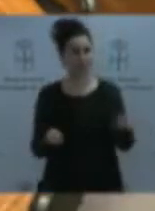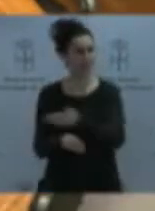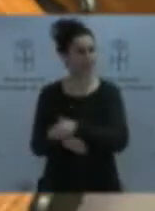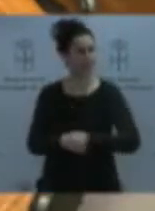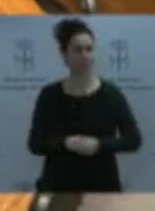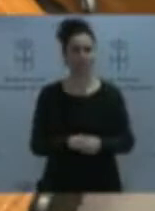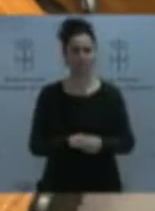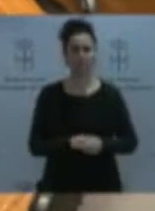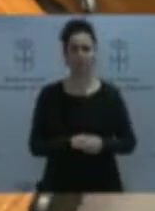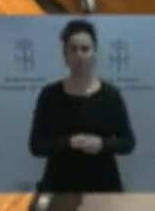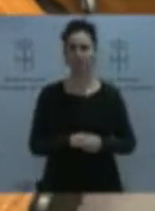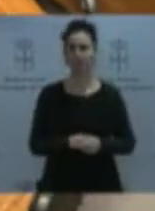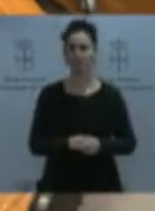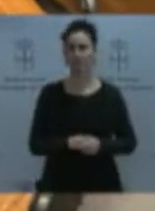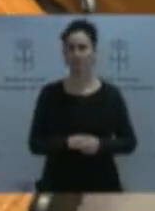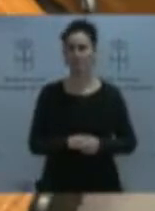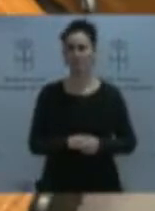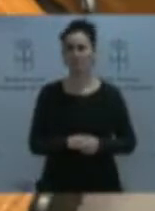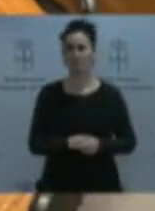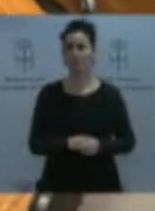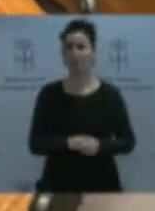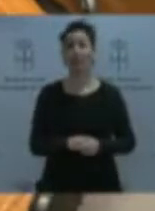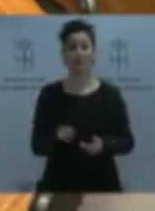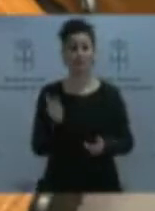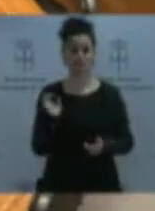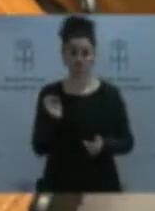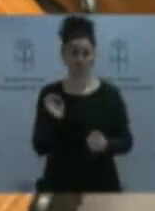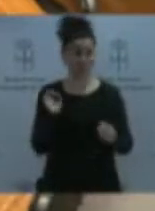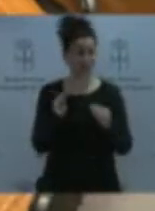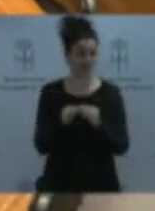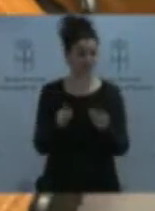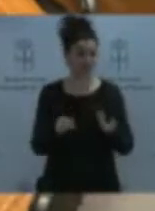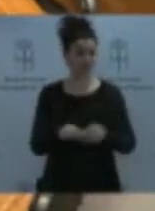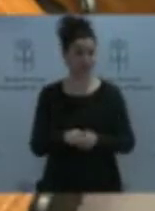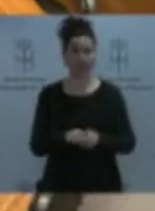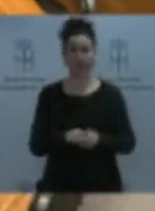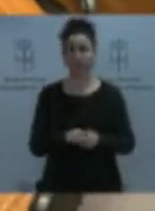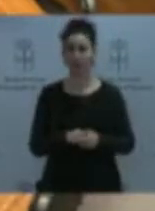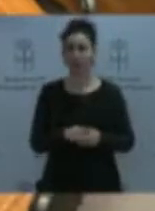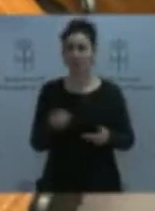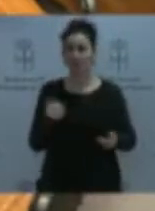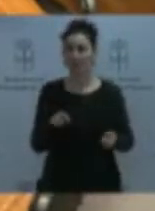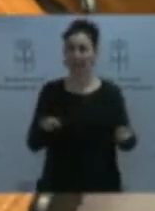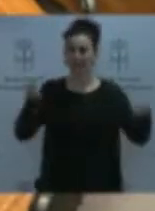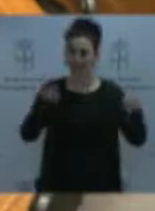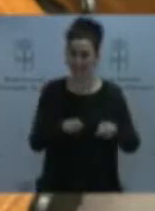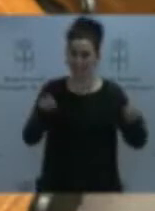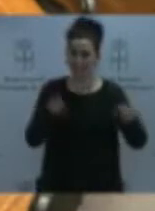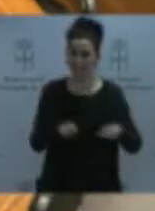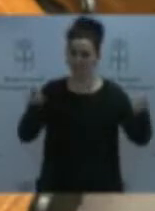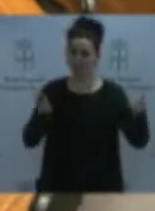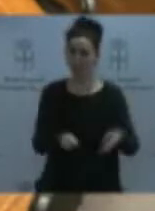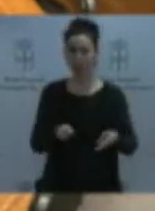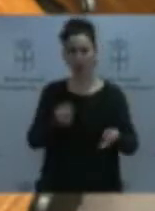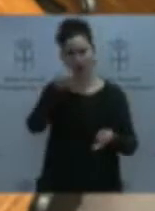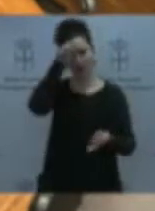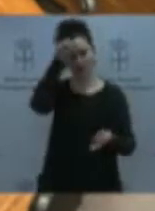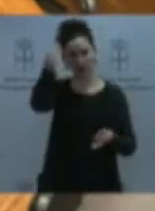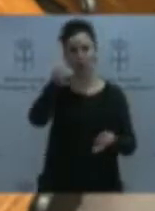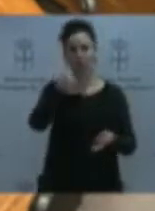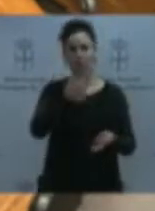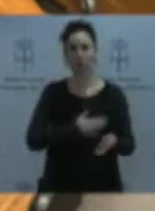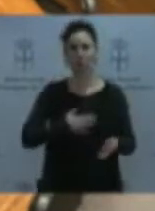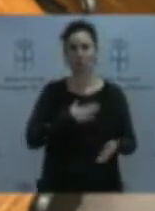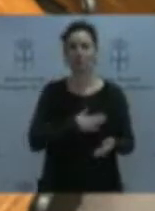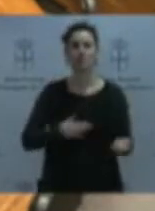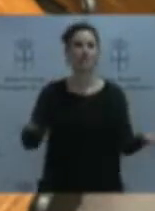coincido con su petición, pero parece ya redundante, y es cierto que resulta muy incómodo para quien está en el uso de la palabra